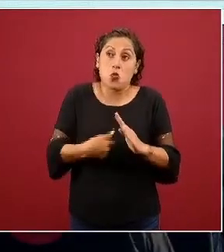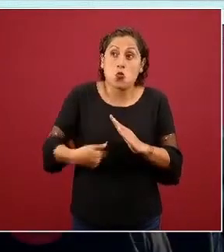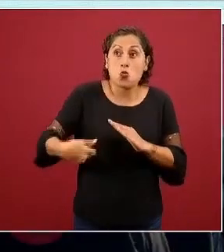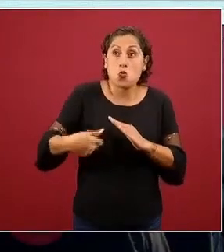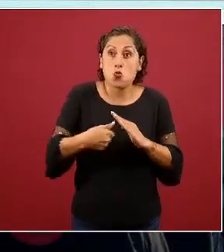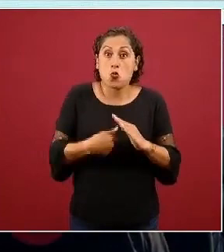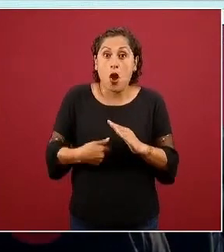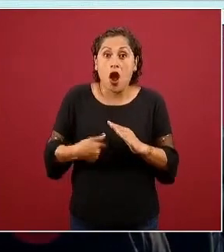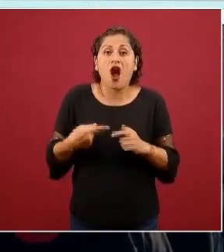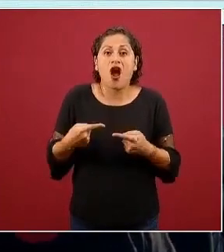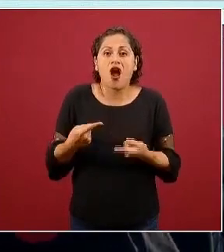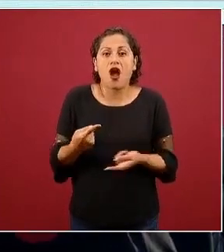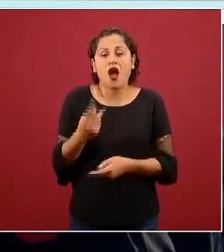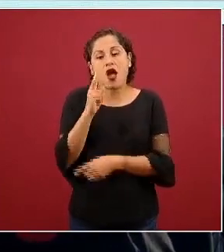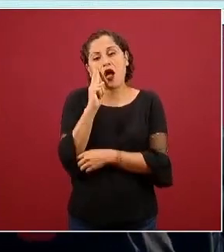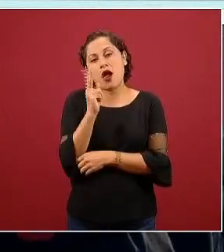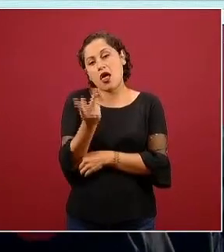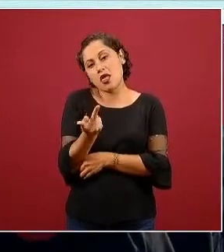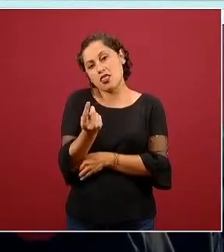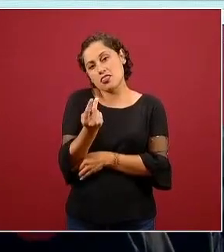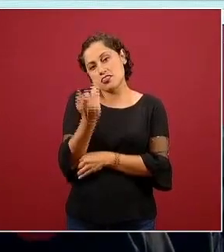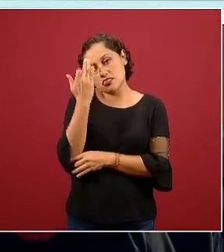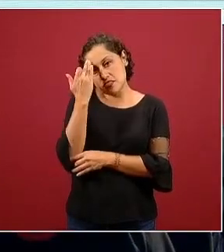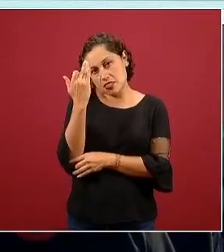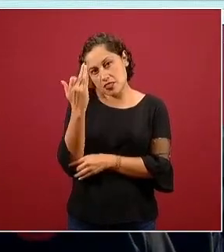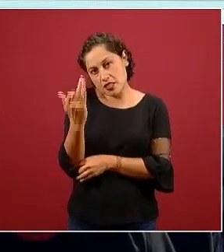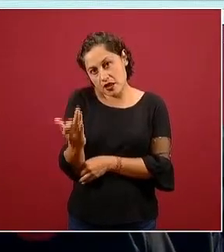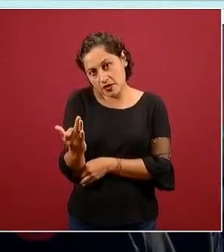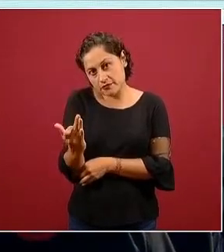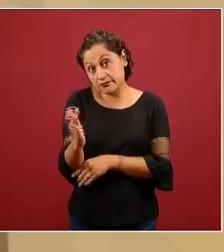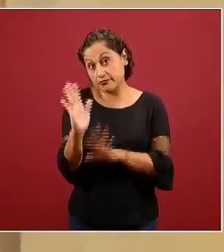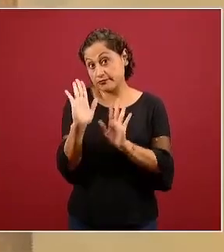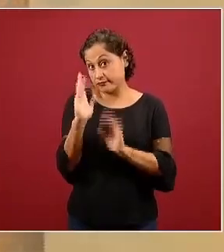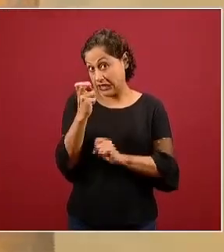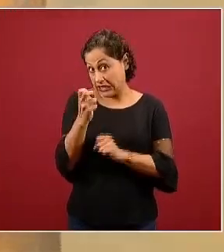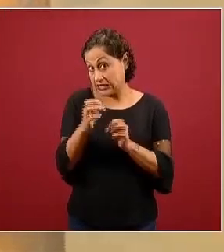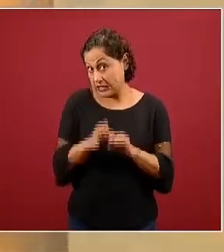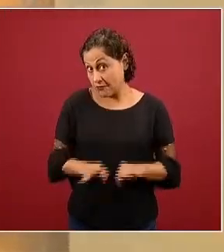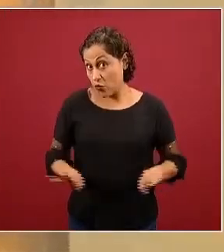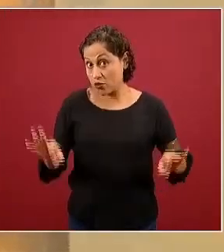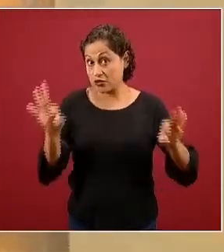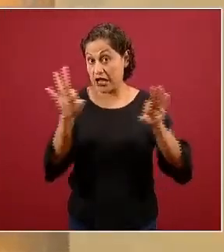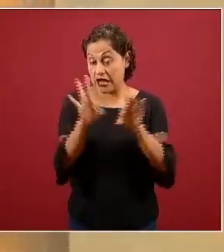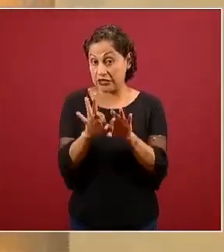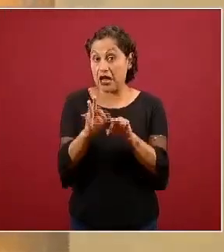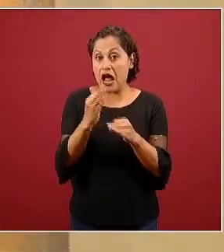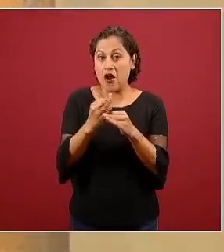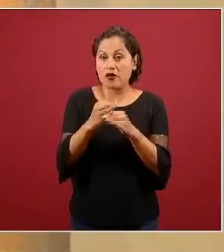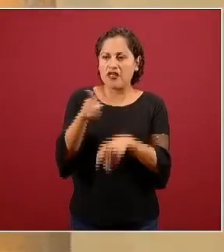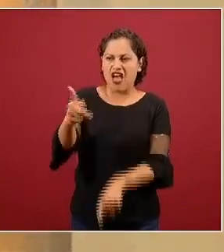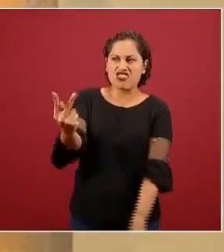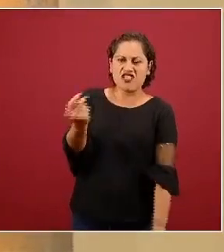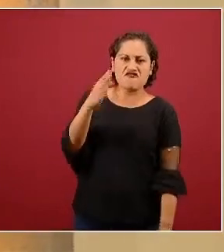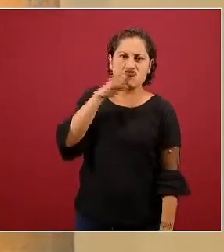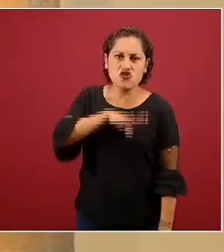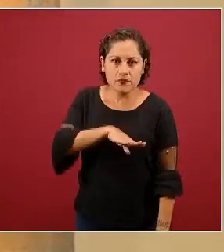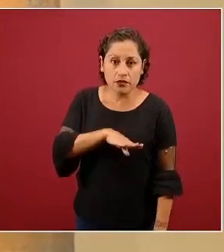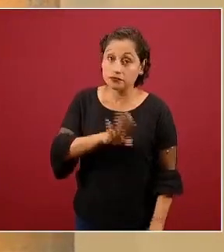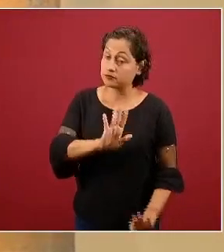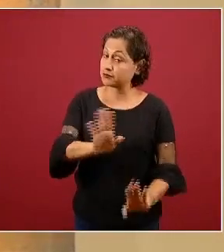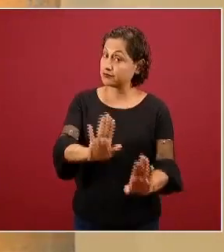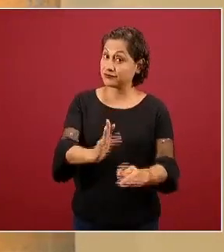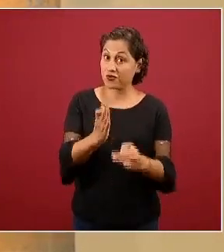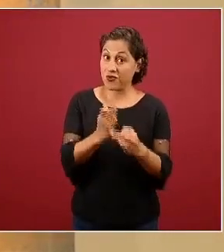tema muy interesante, que de principio yo les diría que no habría que satanizar, y menos en estos momentos en que